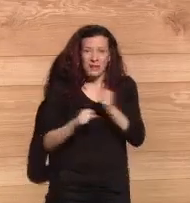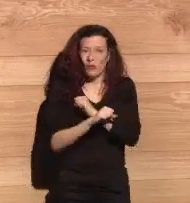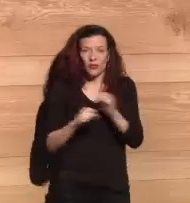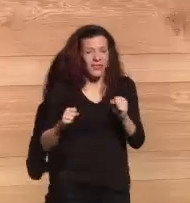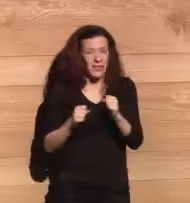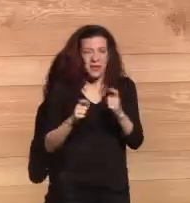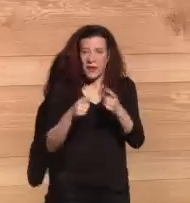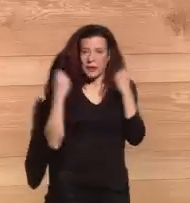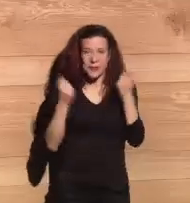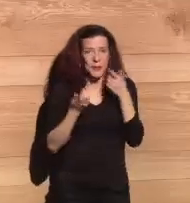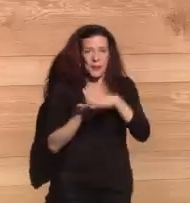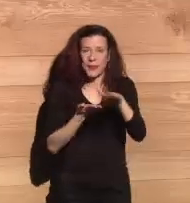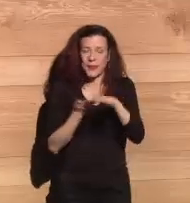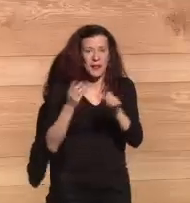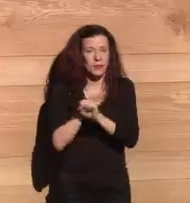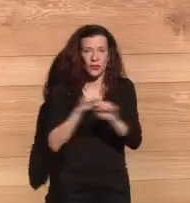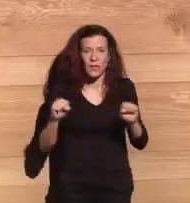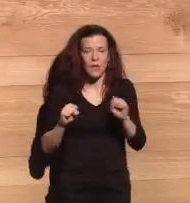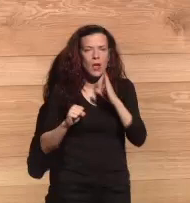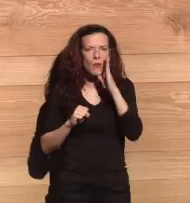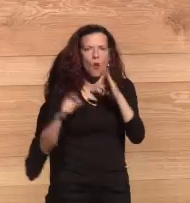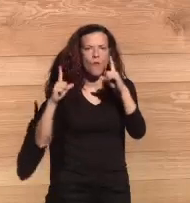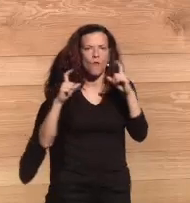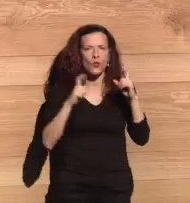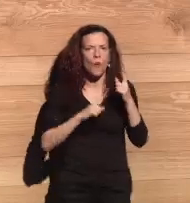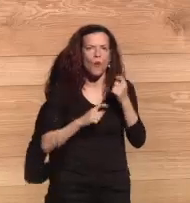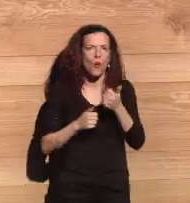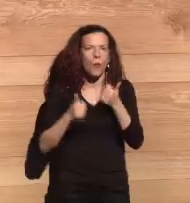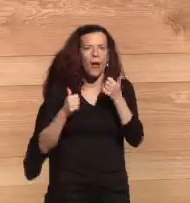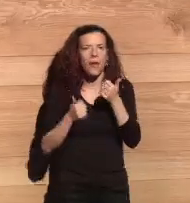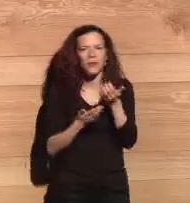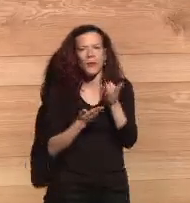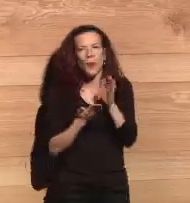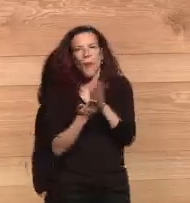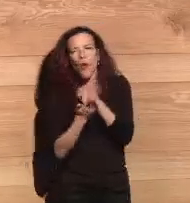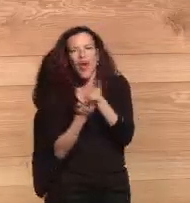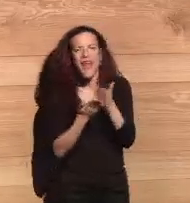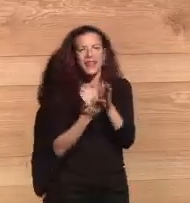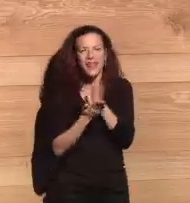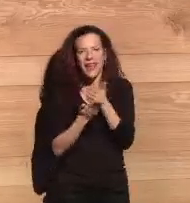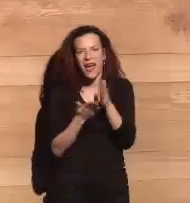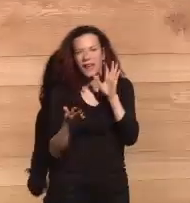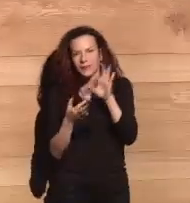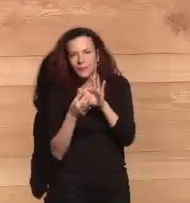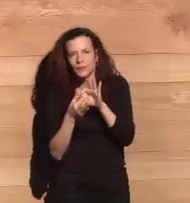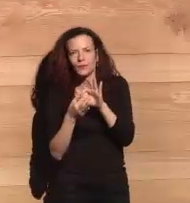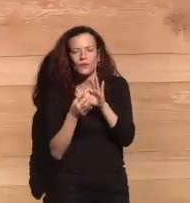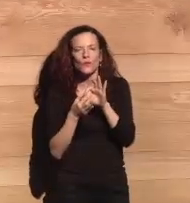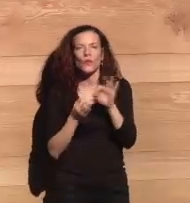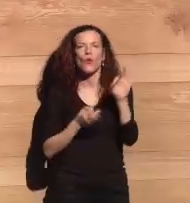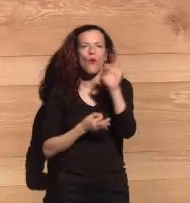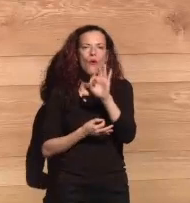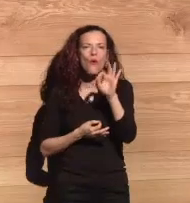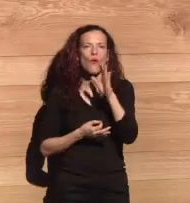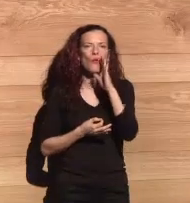ser publicadas, porque eran un poco más poéticas, o porque